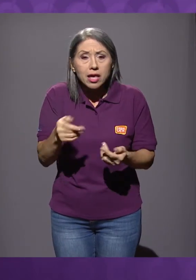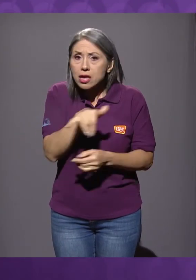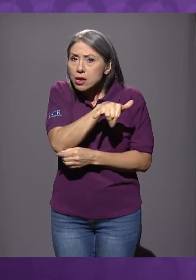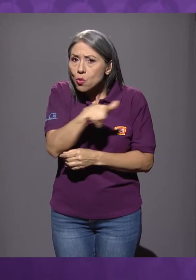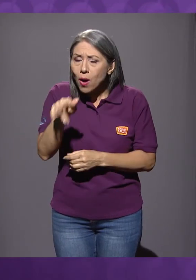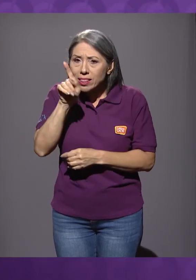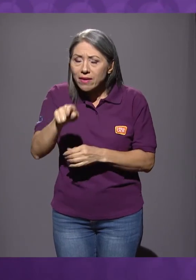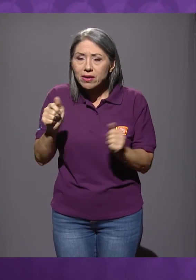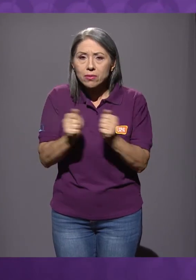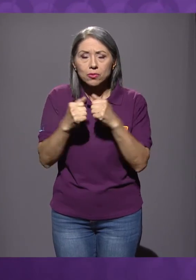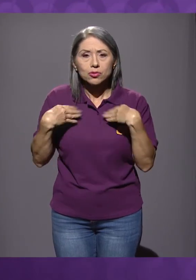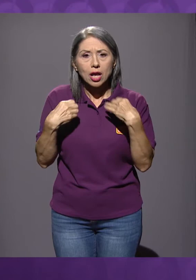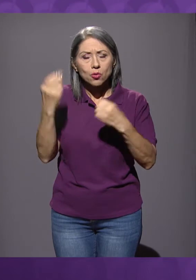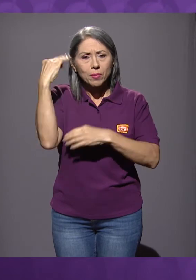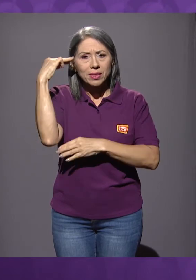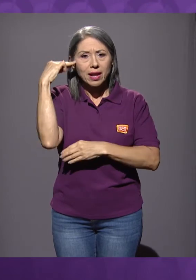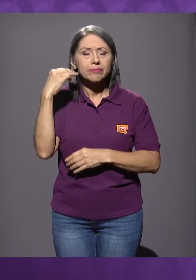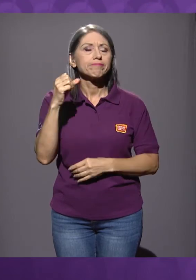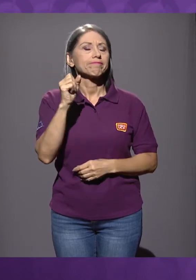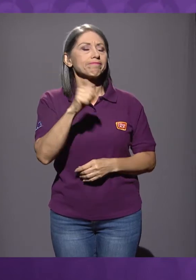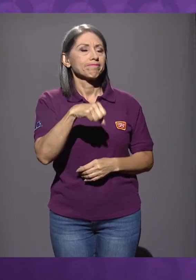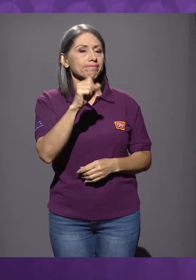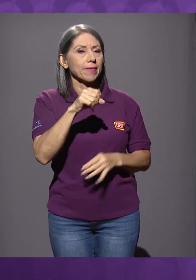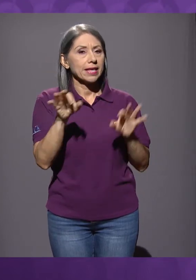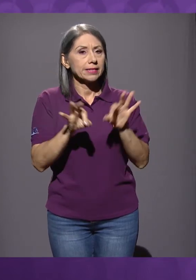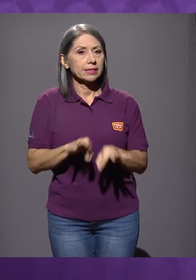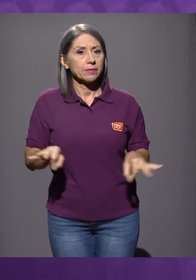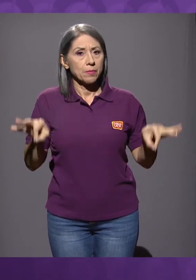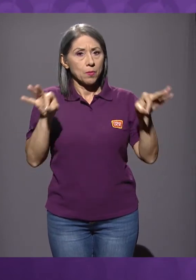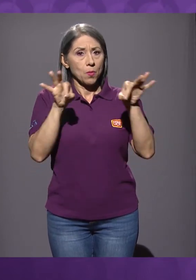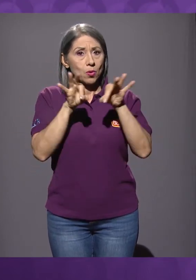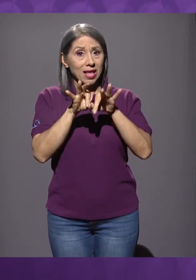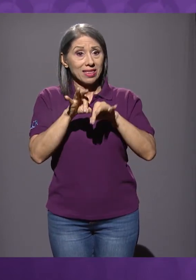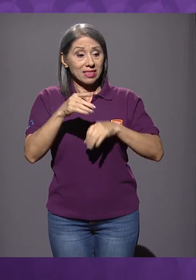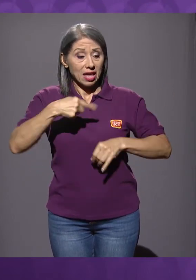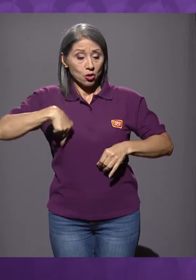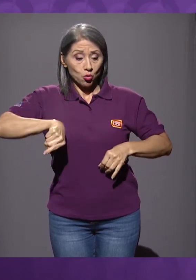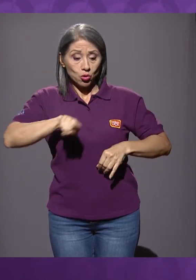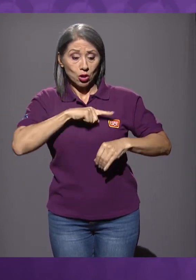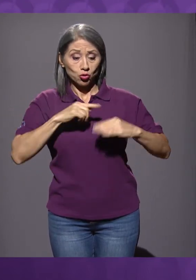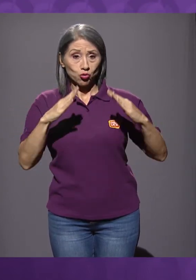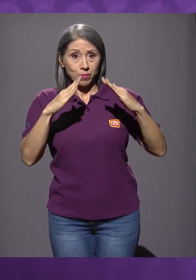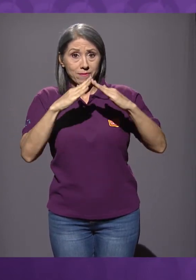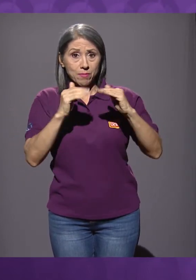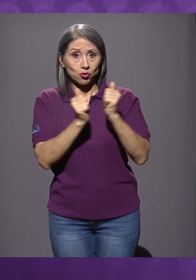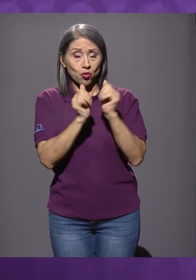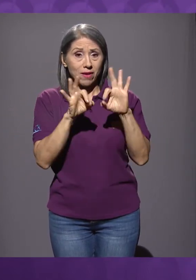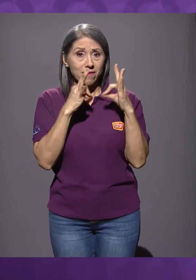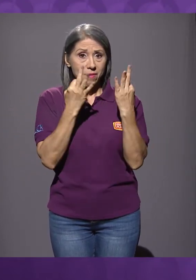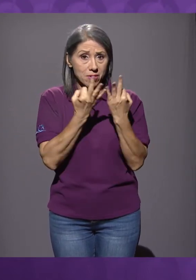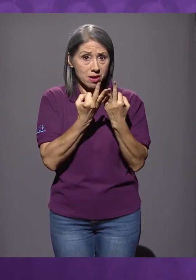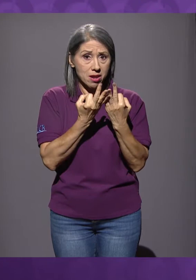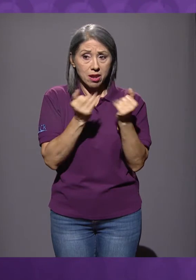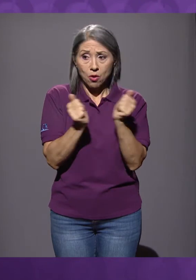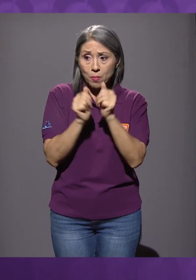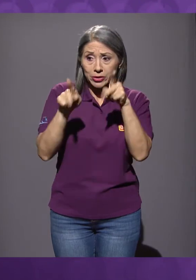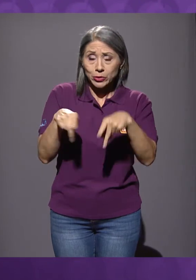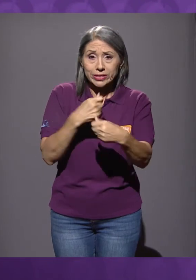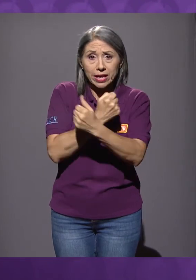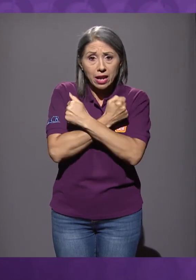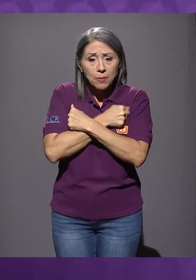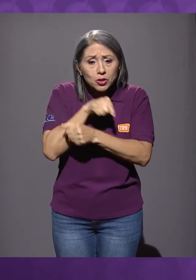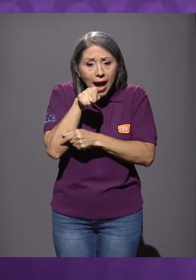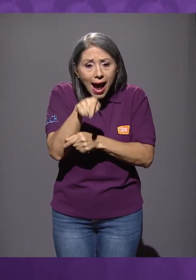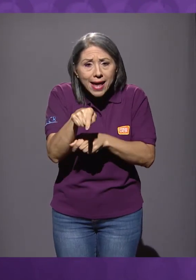mental. Totalmente, es importante que en los espacios en que habitamos con nuestros seres queridos o familiares tengamos la oportunidad de